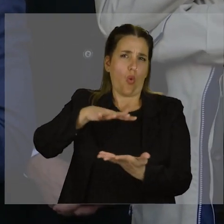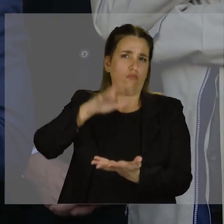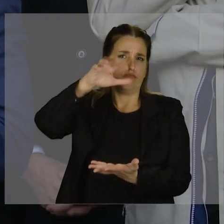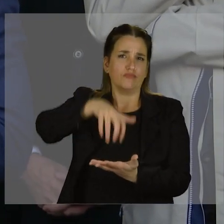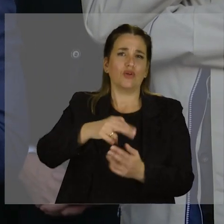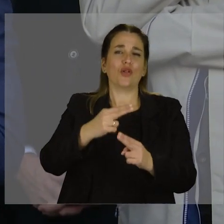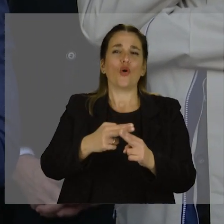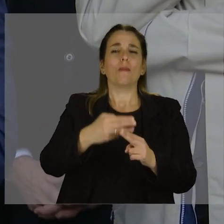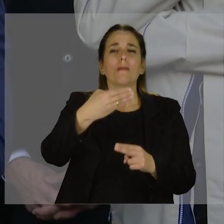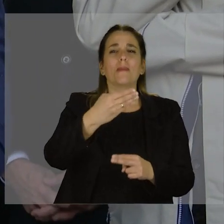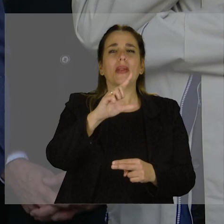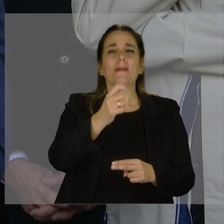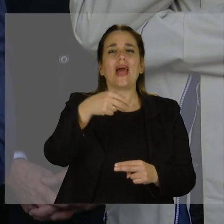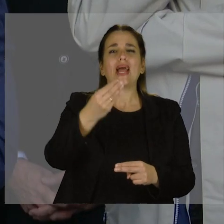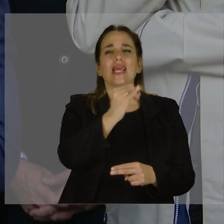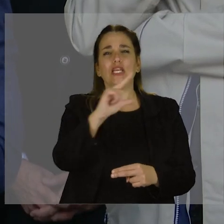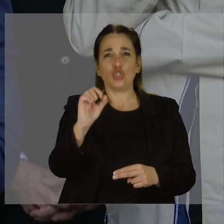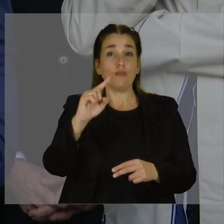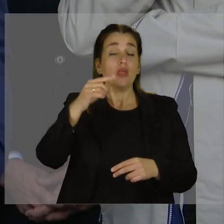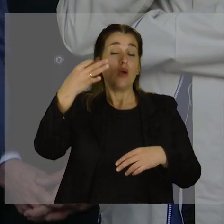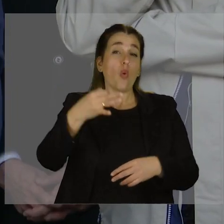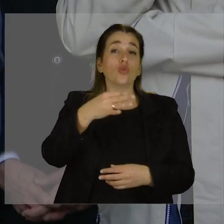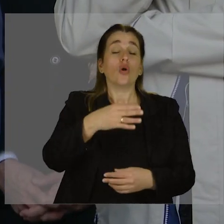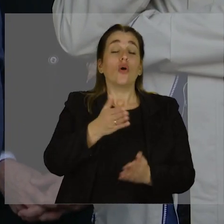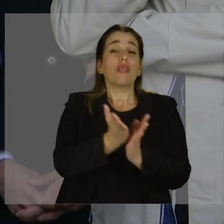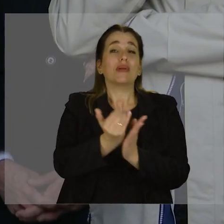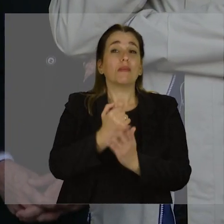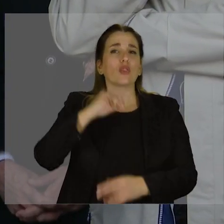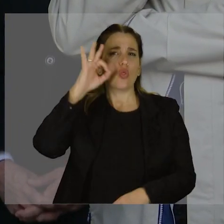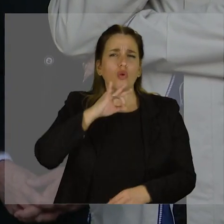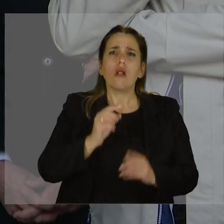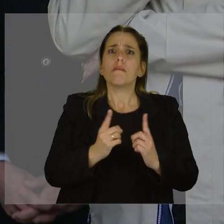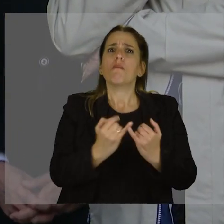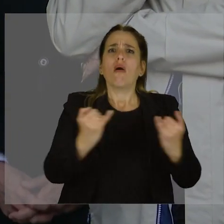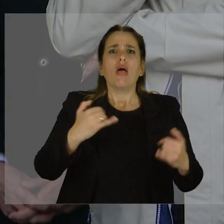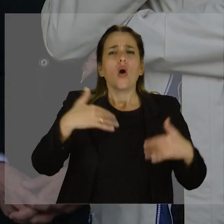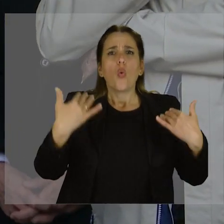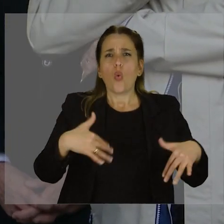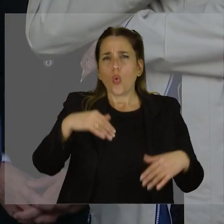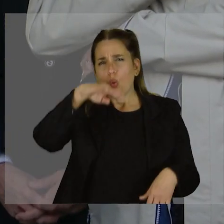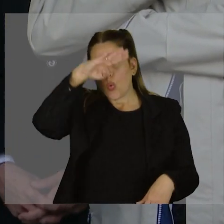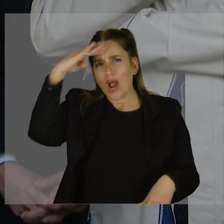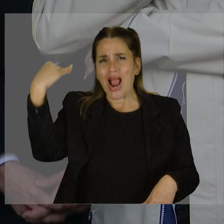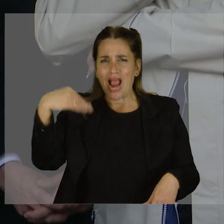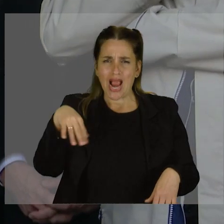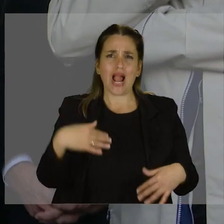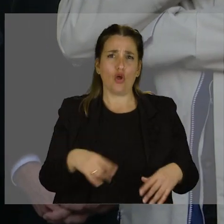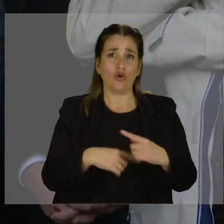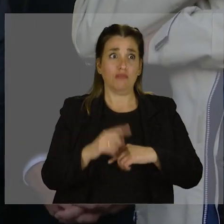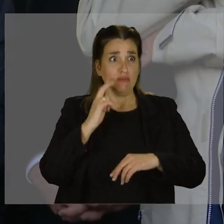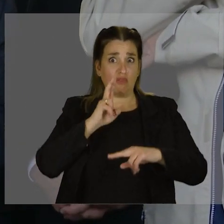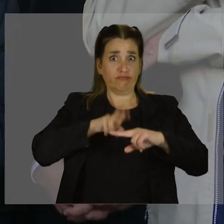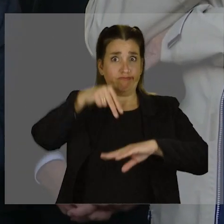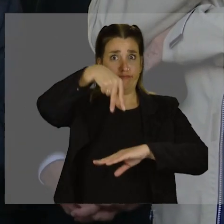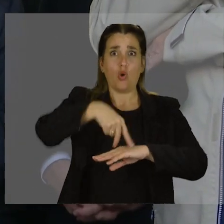paraje que se llama Blanquillo, en el departamento de Durazno, también hacía mucho calor, yo estaba arriba de una silla, y yo estaba hablando